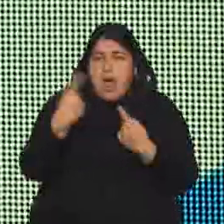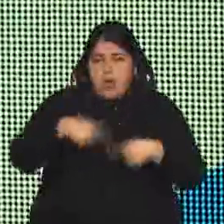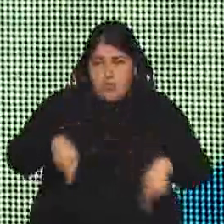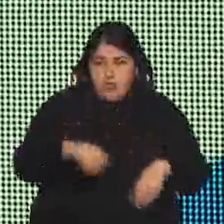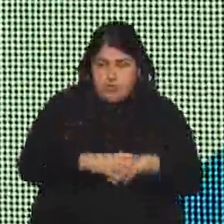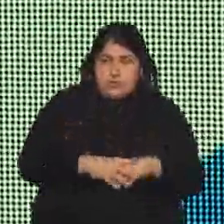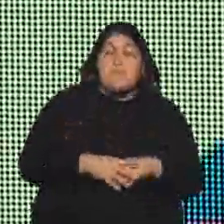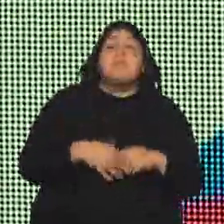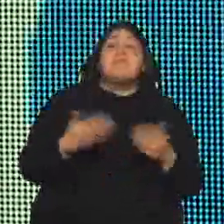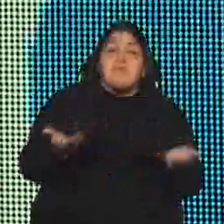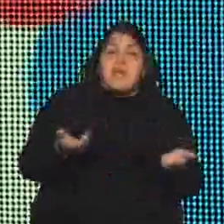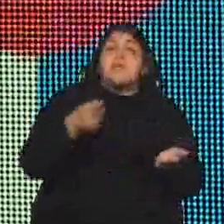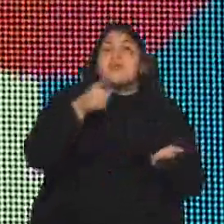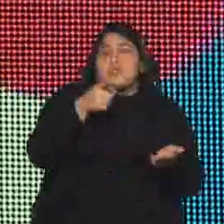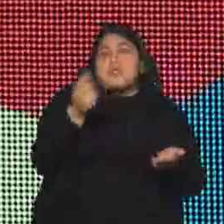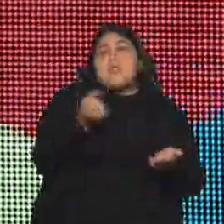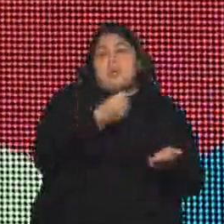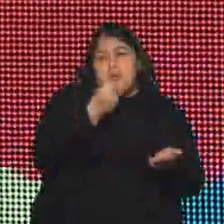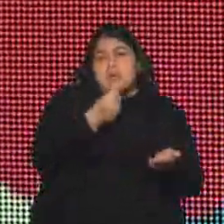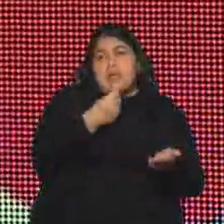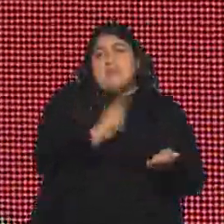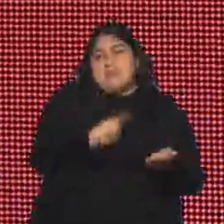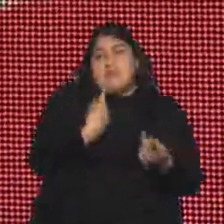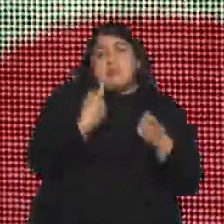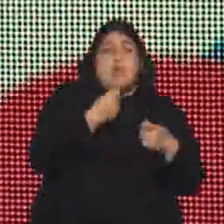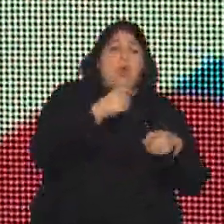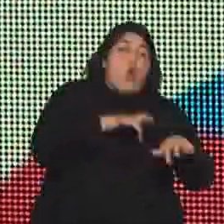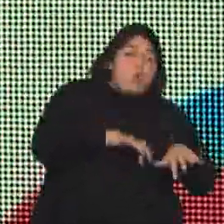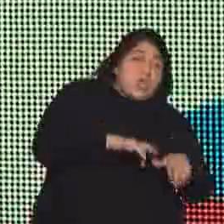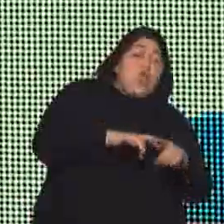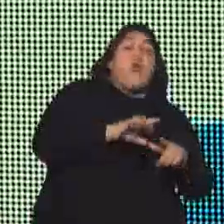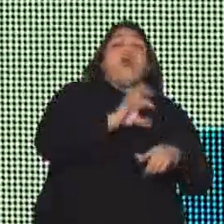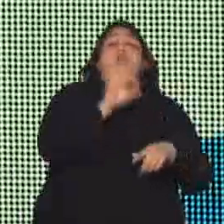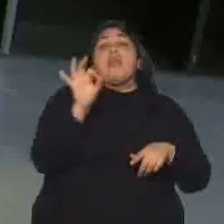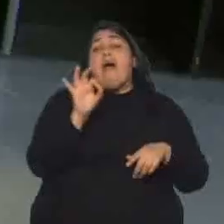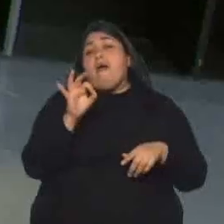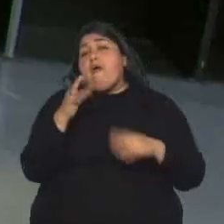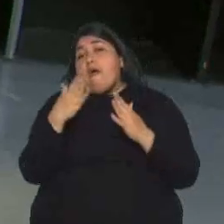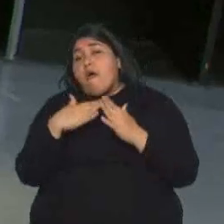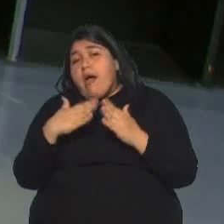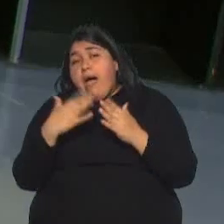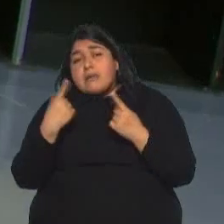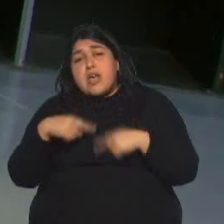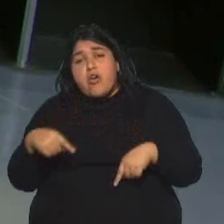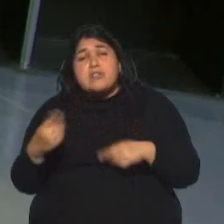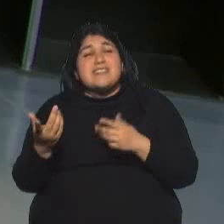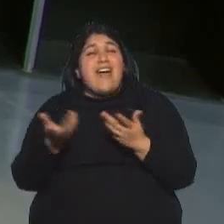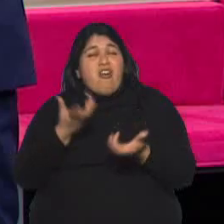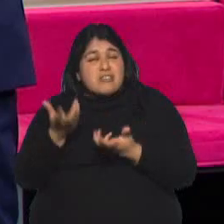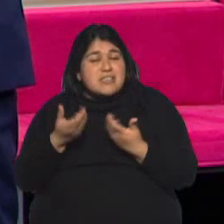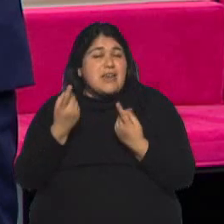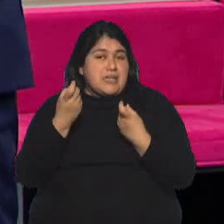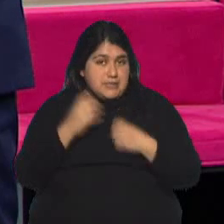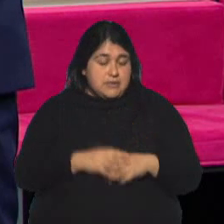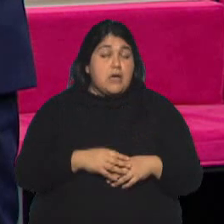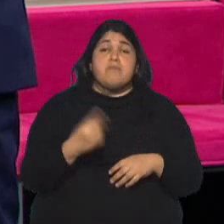en cambio, sí es algo que uno necesita, o computadora, ¿viste? O notebook. Aparte, ganamos todo. Digo, lo interesante de esto es